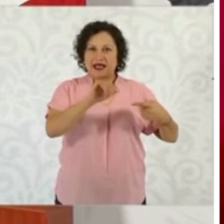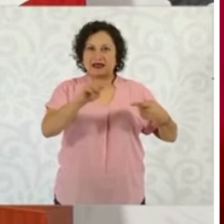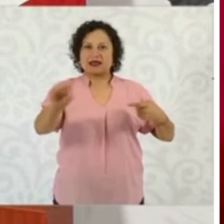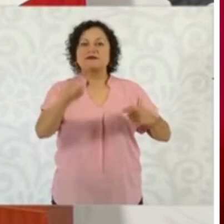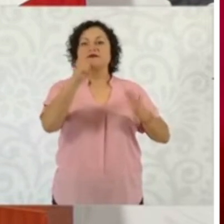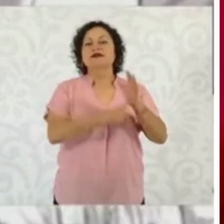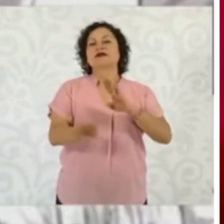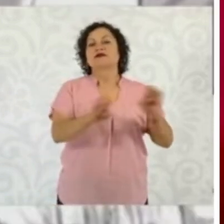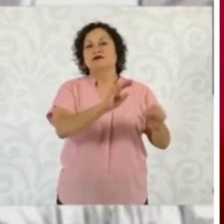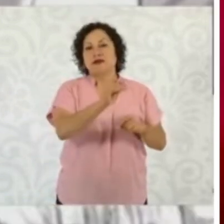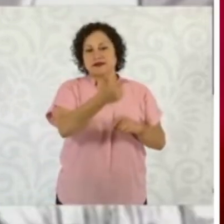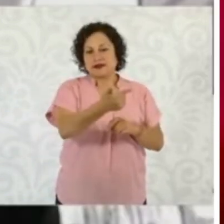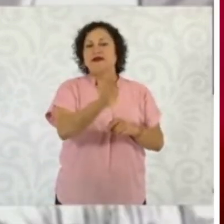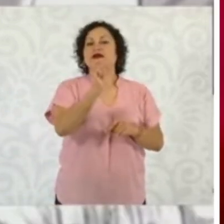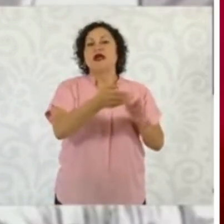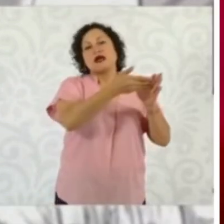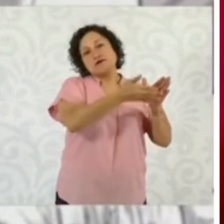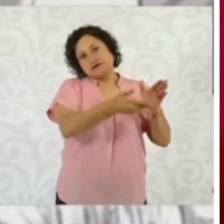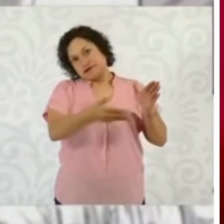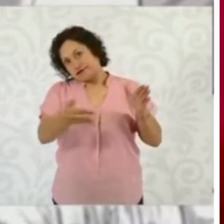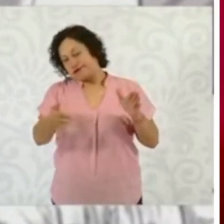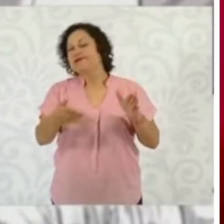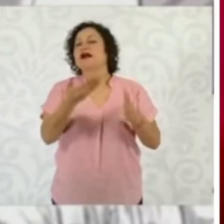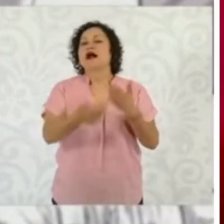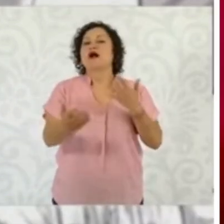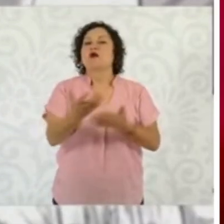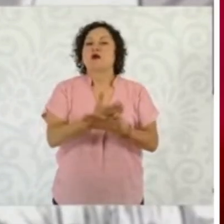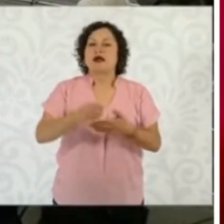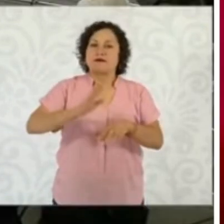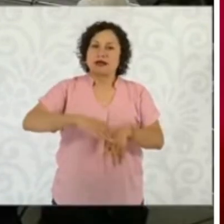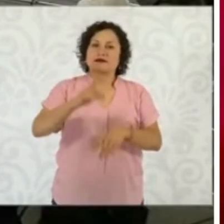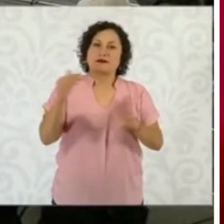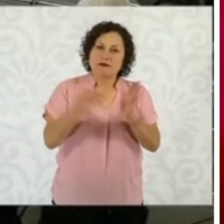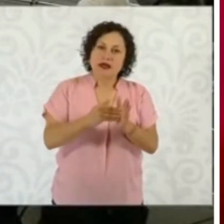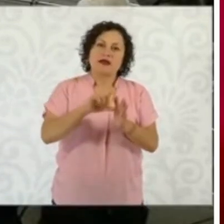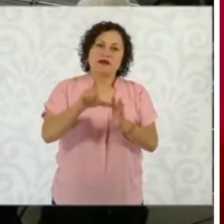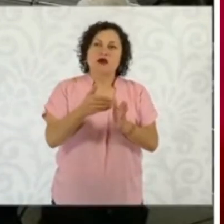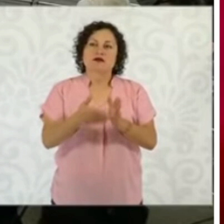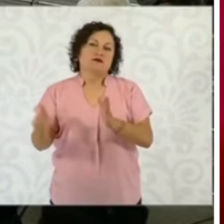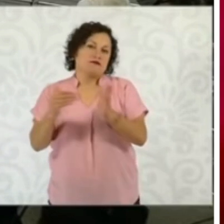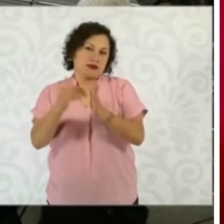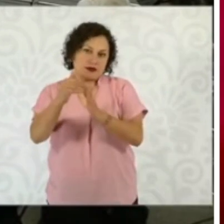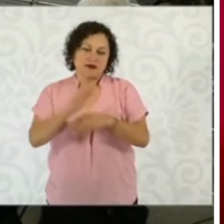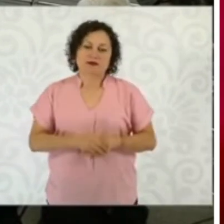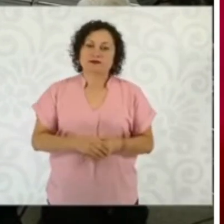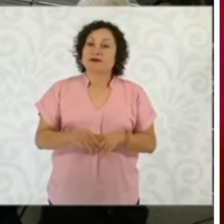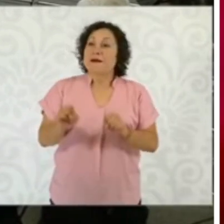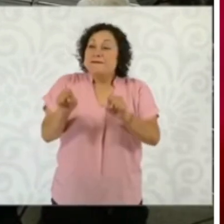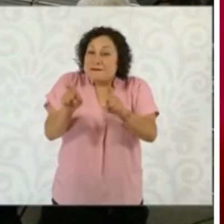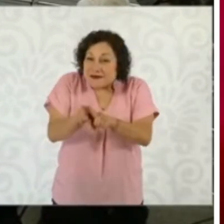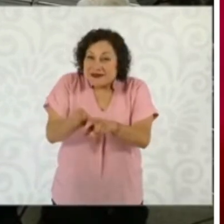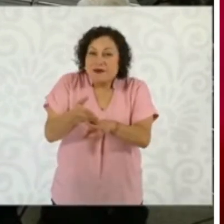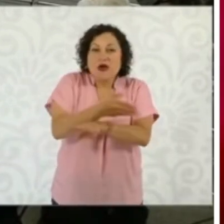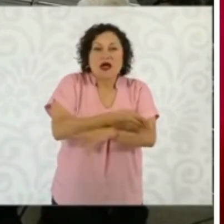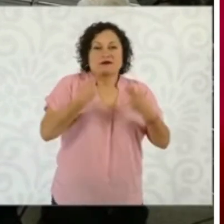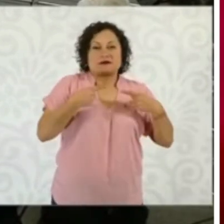pues se van a ir incorporando a lo largo del tiempo en miles y después incluso millones de personas. Y es lo mismo para los de cuentas